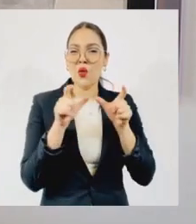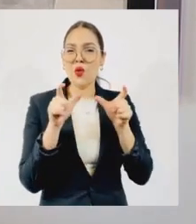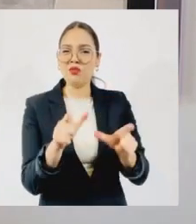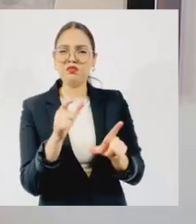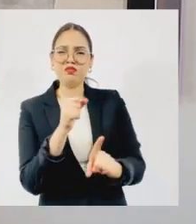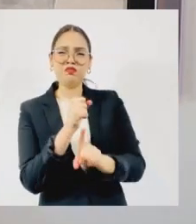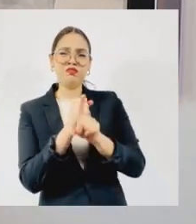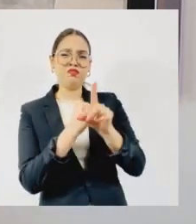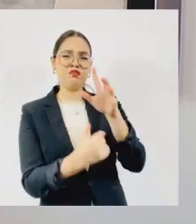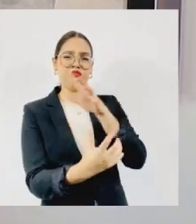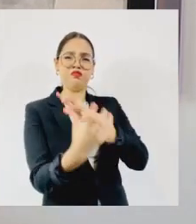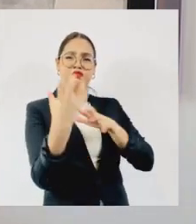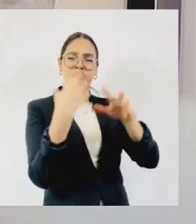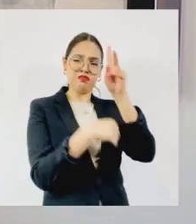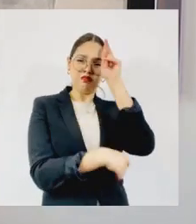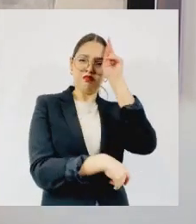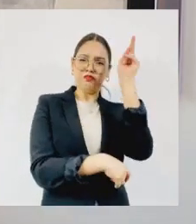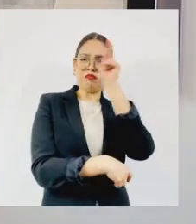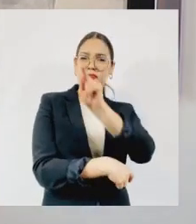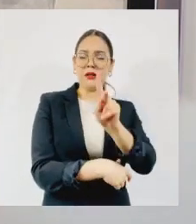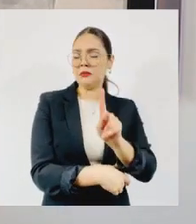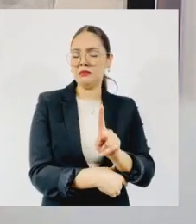No tuviéramos estos problemas.